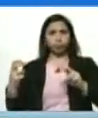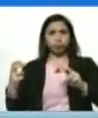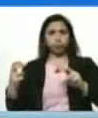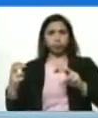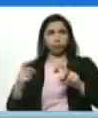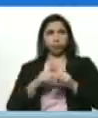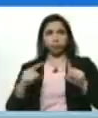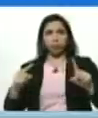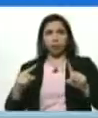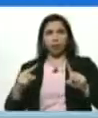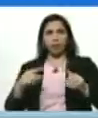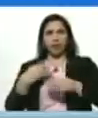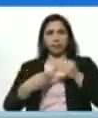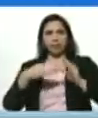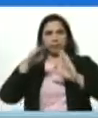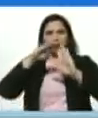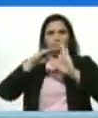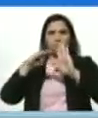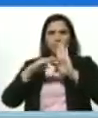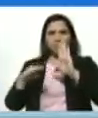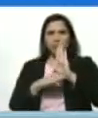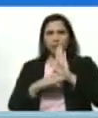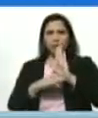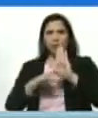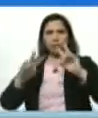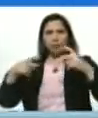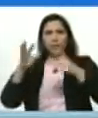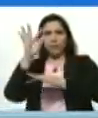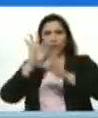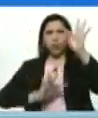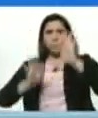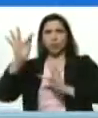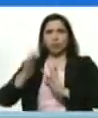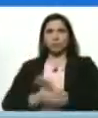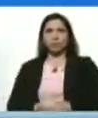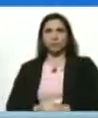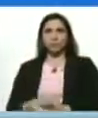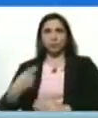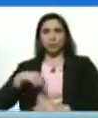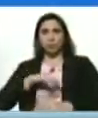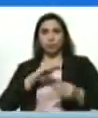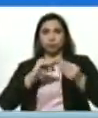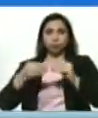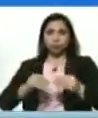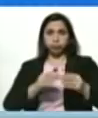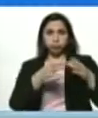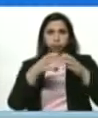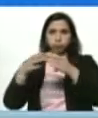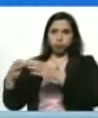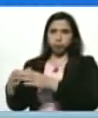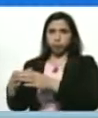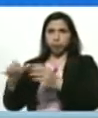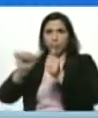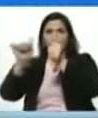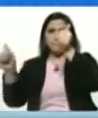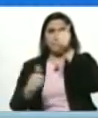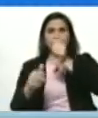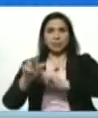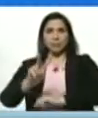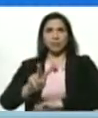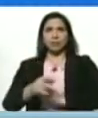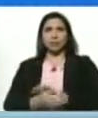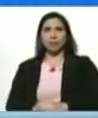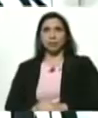para ir estableciendo nuevas fórmulas y vamos reorganizando vicepresidentas del cim